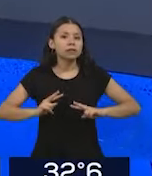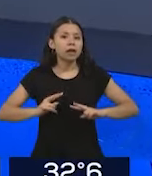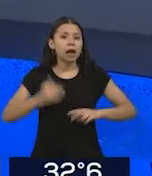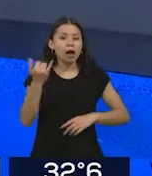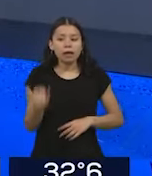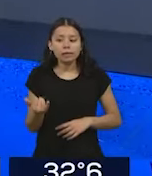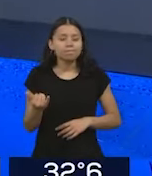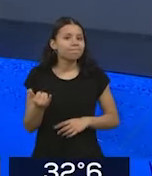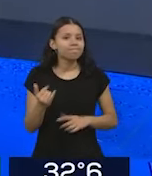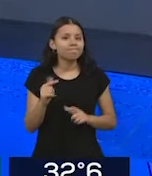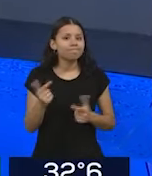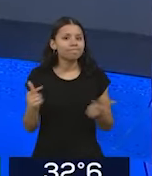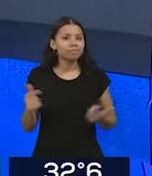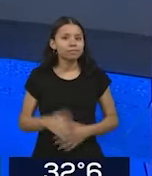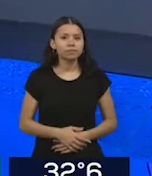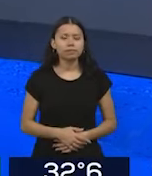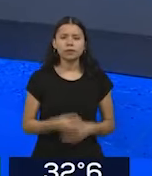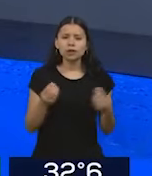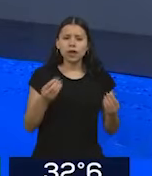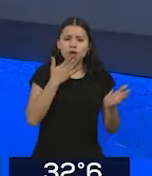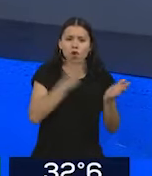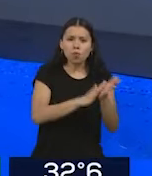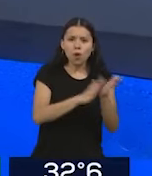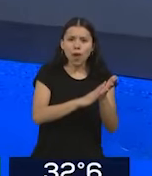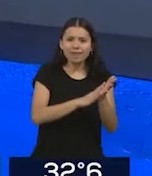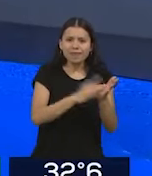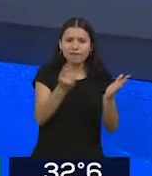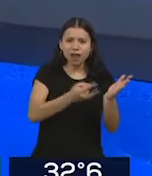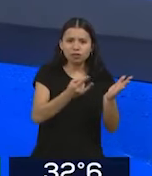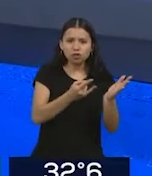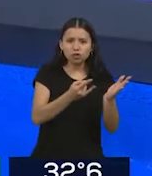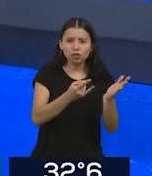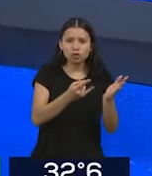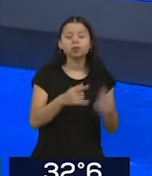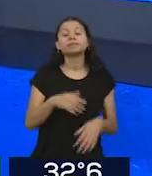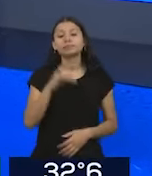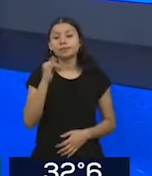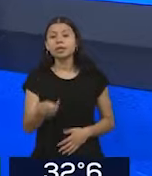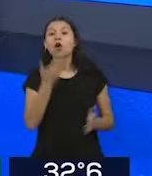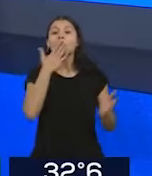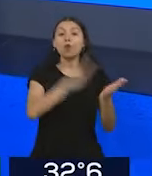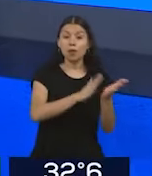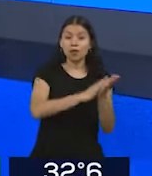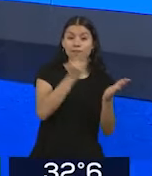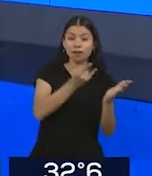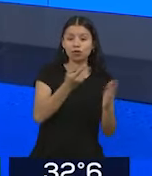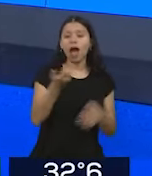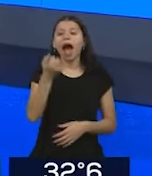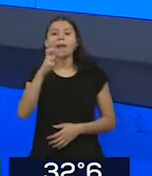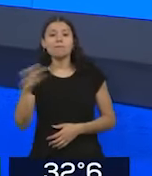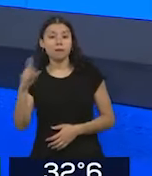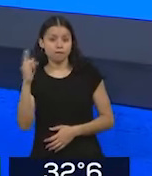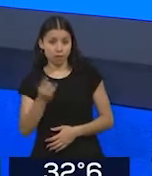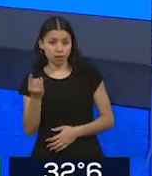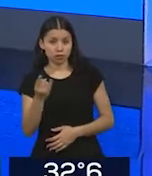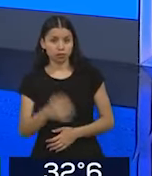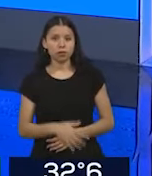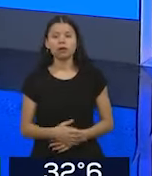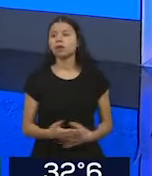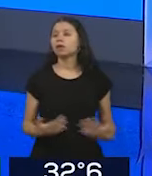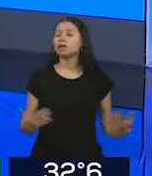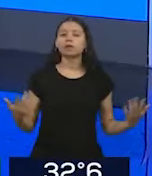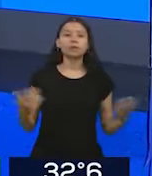el comprobante? Truchan la aplicación y el comprobante. No, qué bárbaro. La aplicación y el comprobante. Esto es lo que está sucediendo ahora con